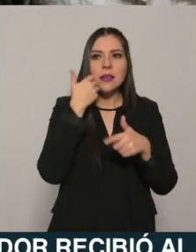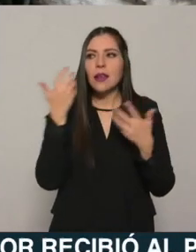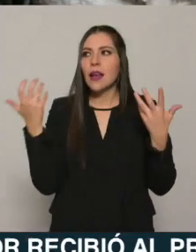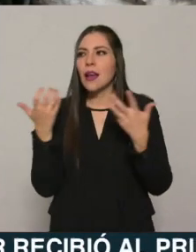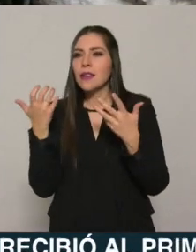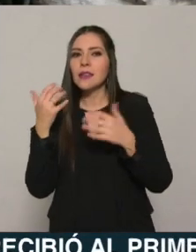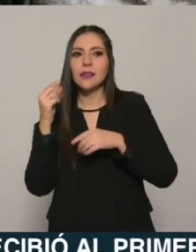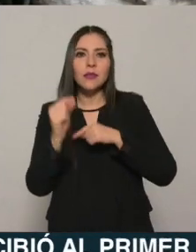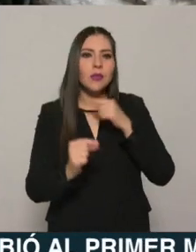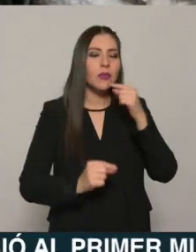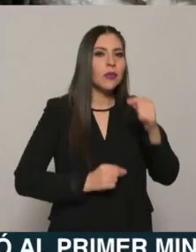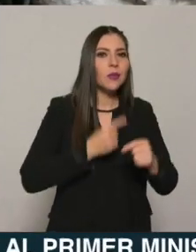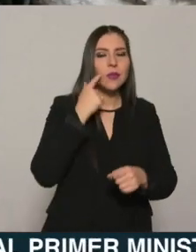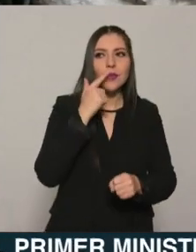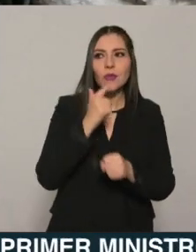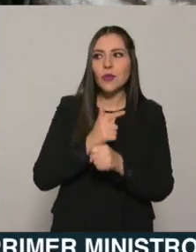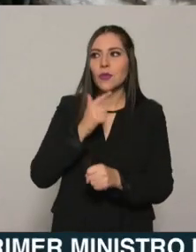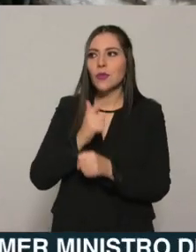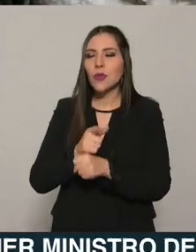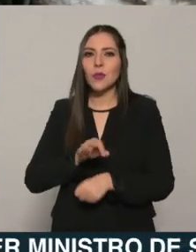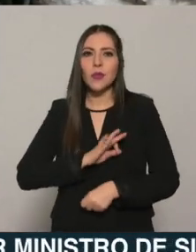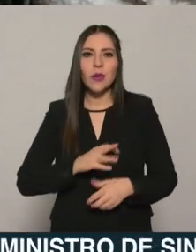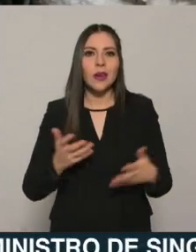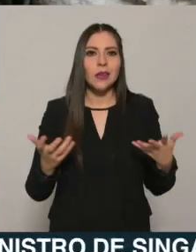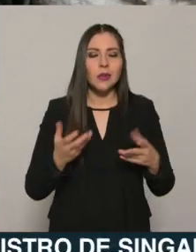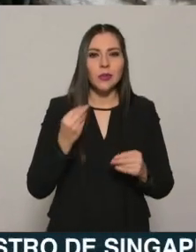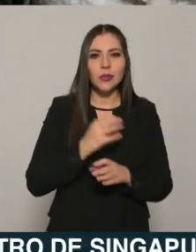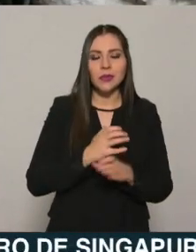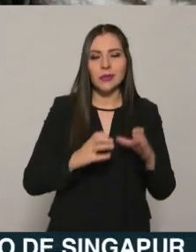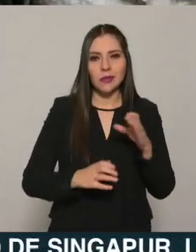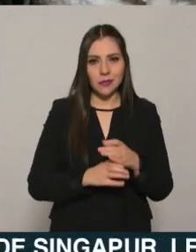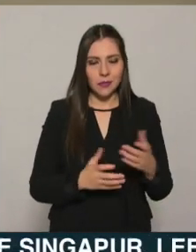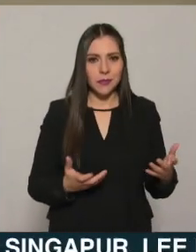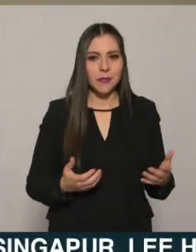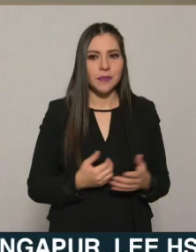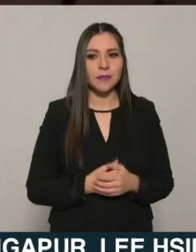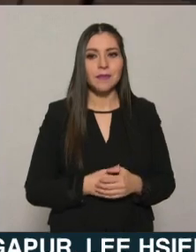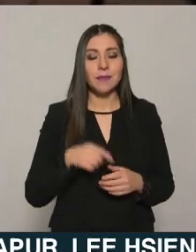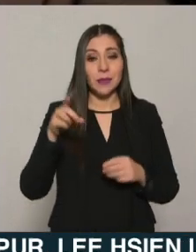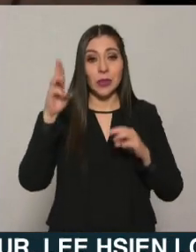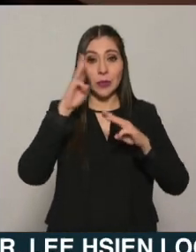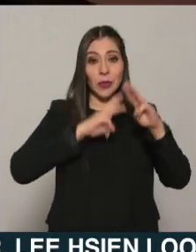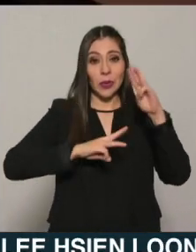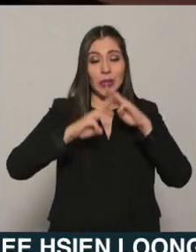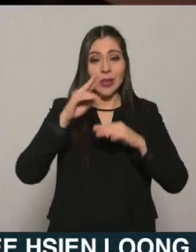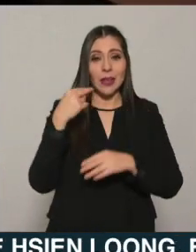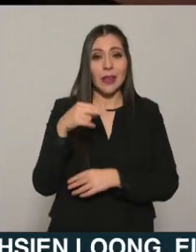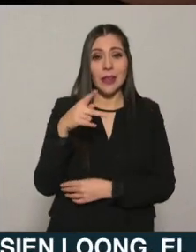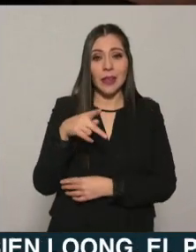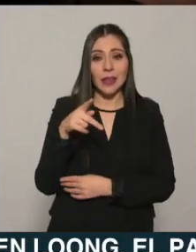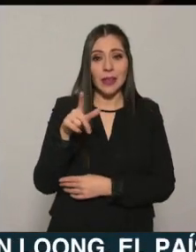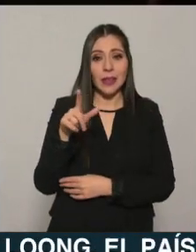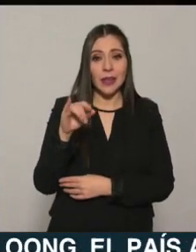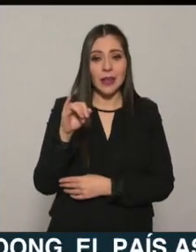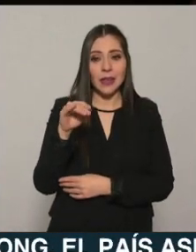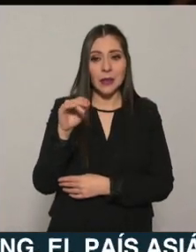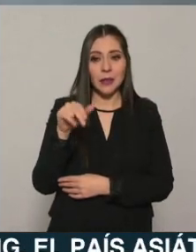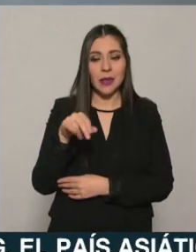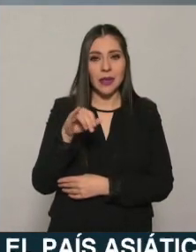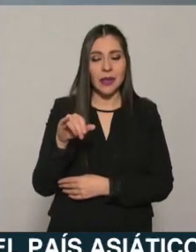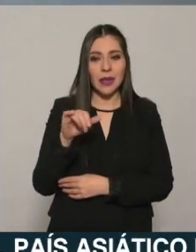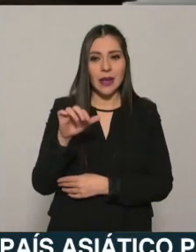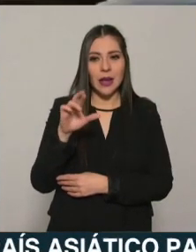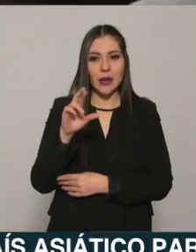y descubriendo tu potencial, ¿no? El Kilimanjaro sin duda me permitió, como en